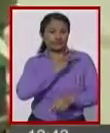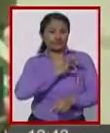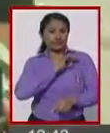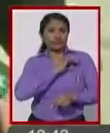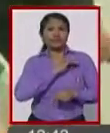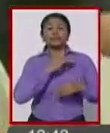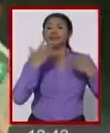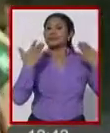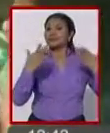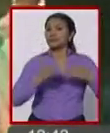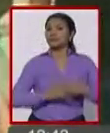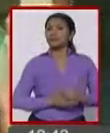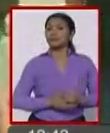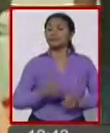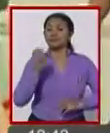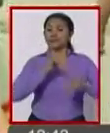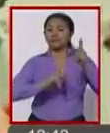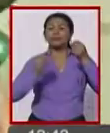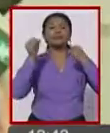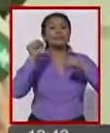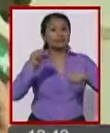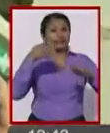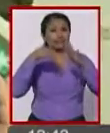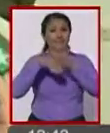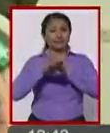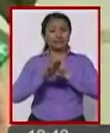aprovechando estas circunstancias, los antisociales pueden